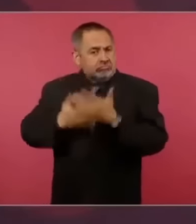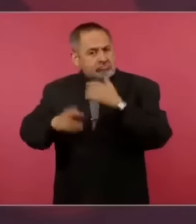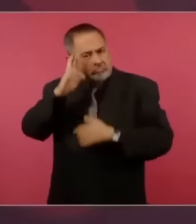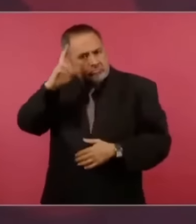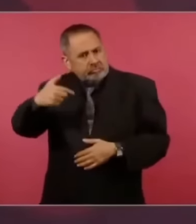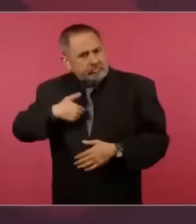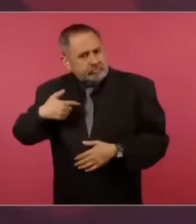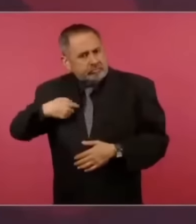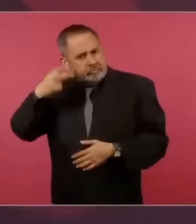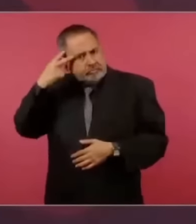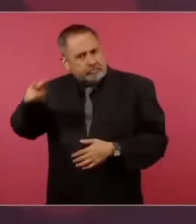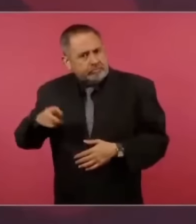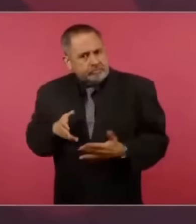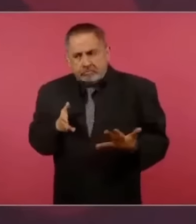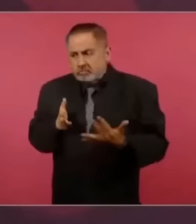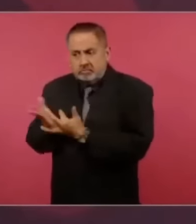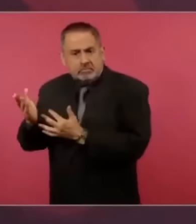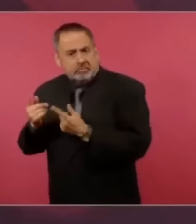soberanía,